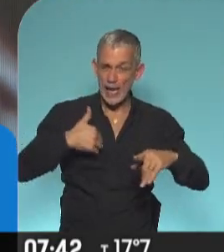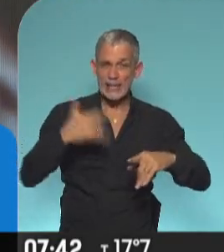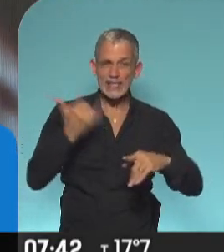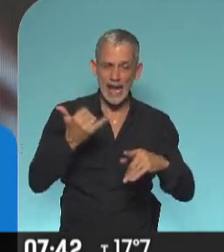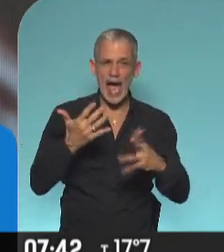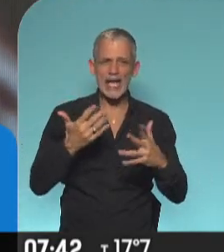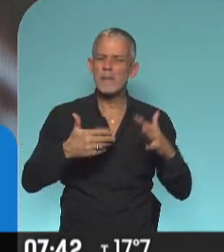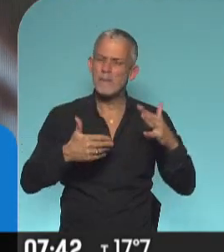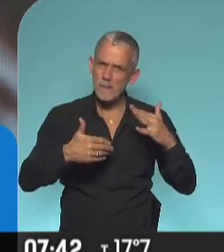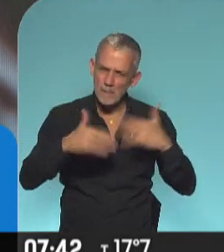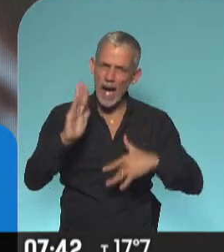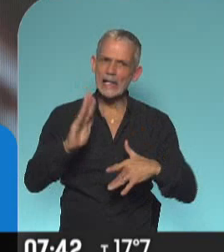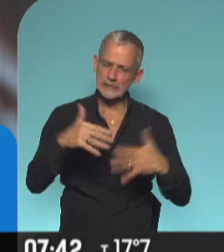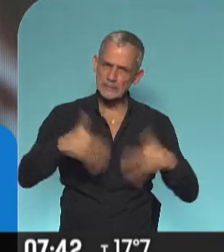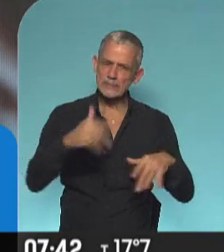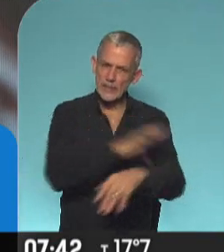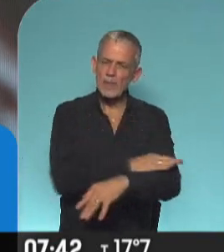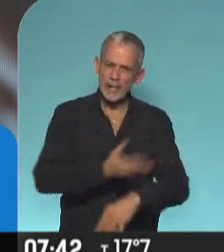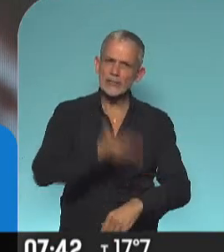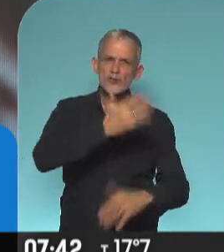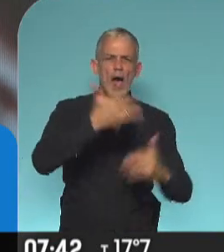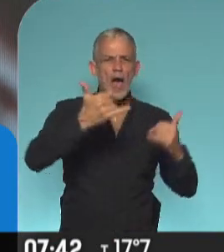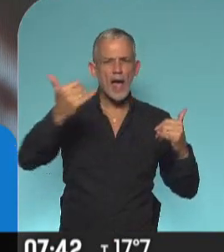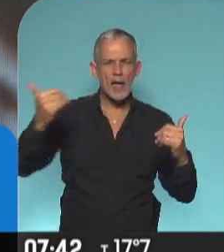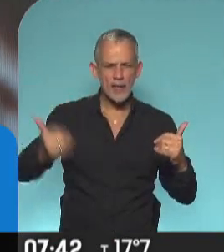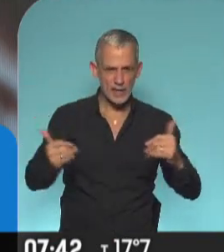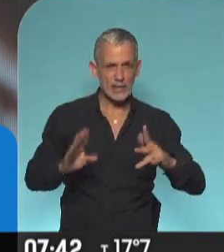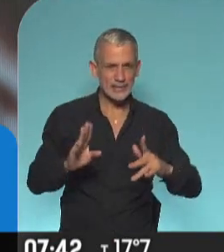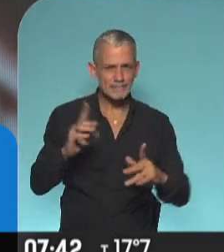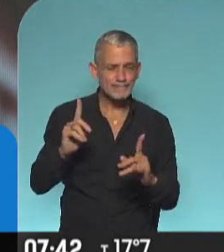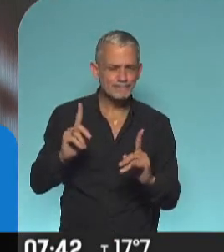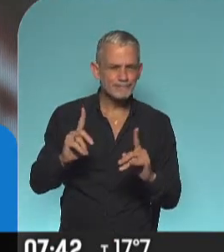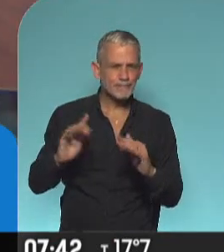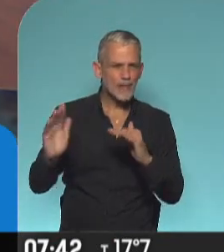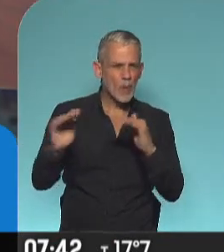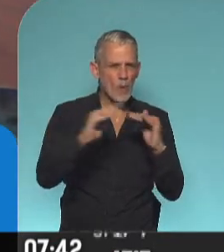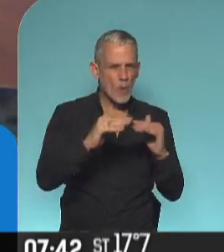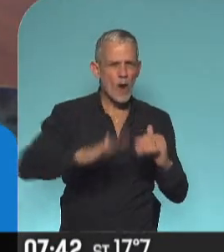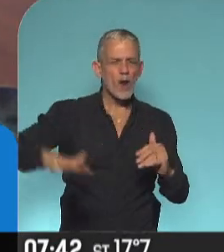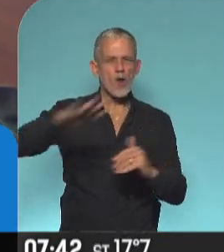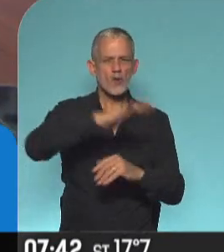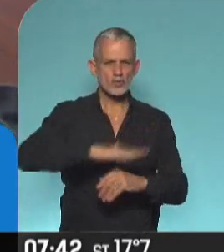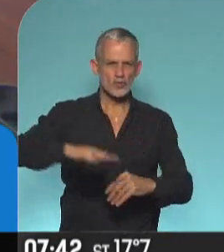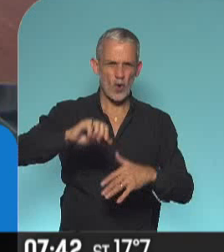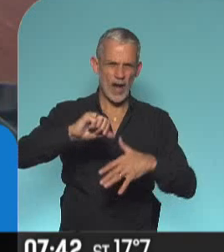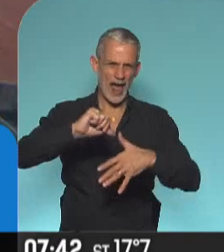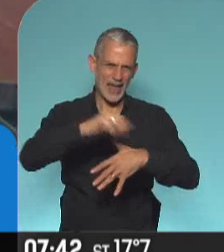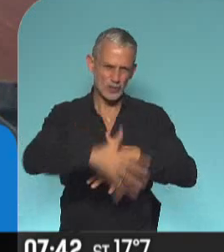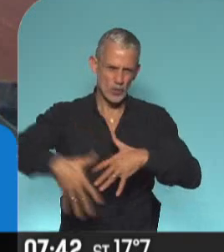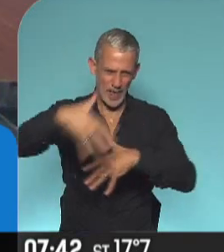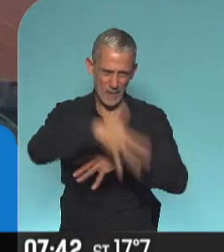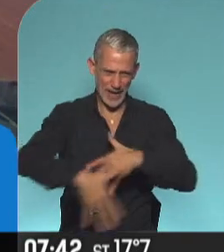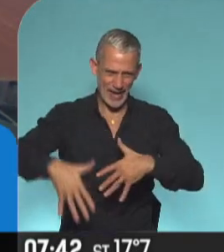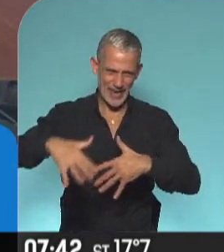una prevalencia bastante elevada de hipertensión arterial, coincidente con el resto de la zona, digamos, de Sudamérica, de